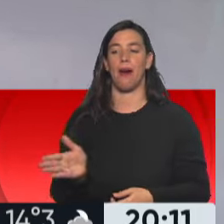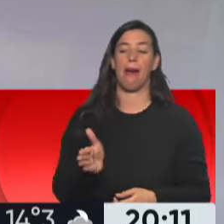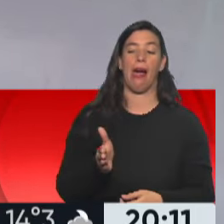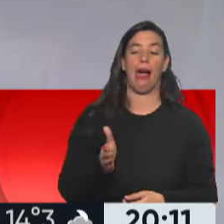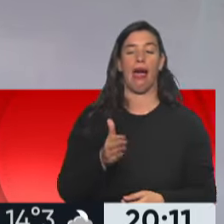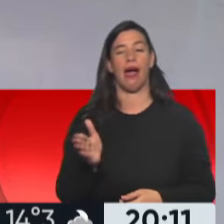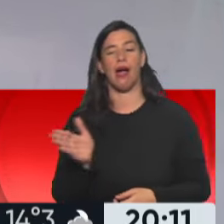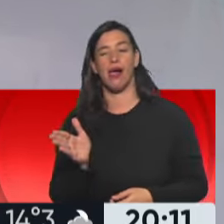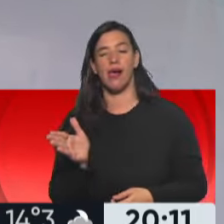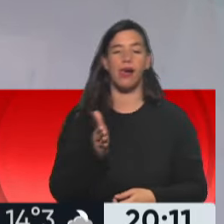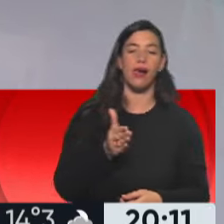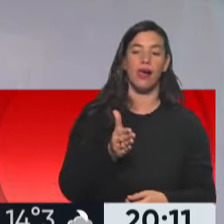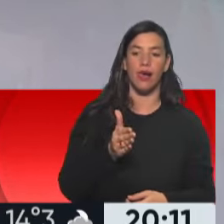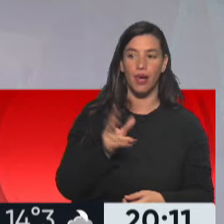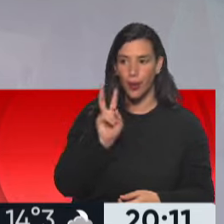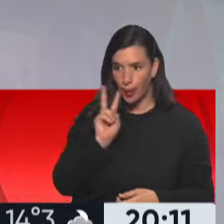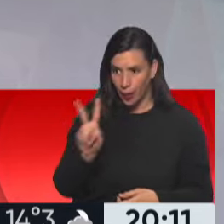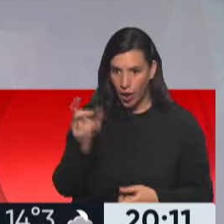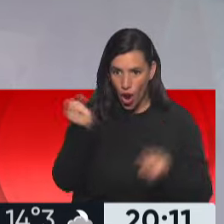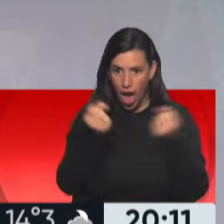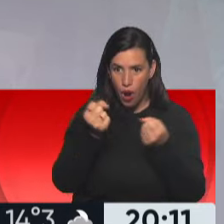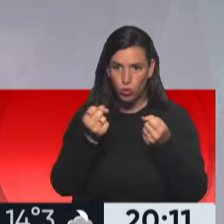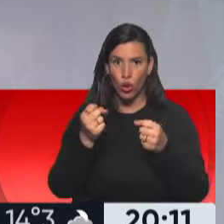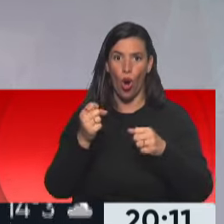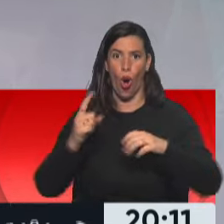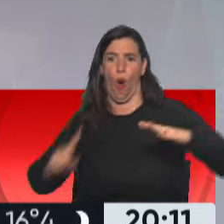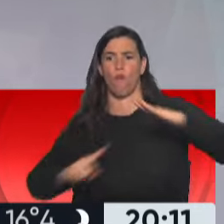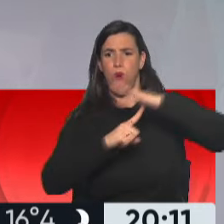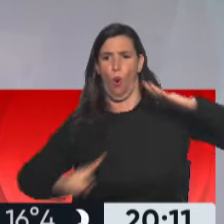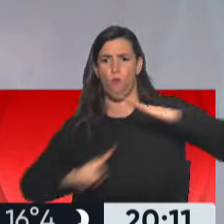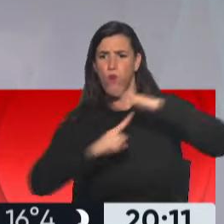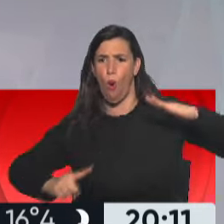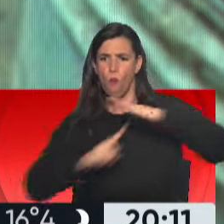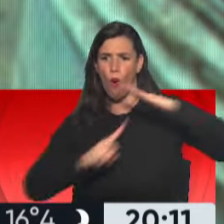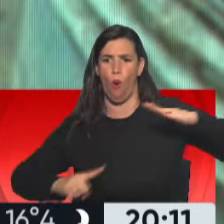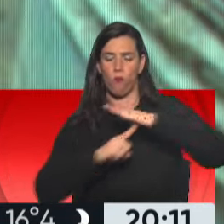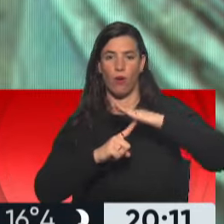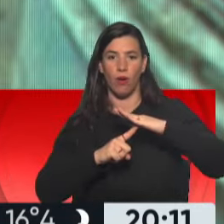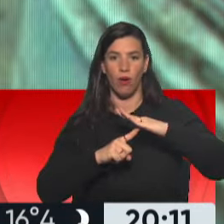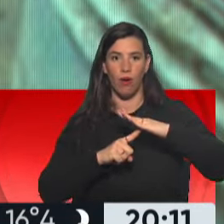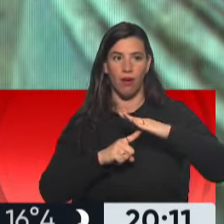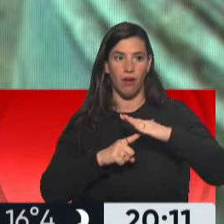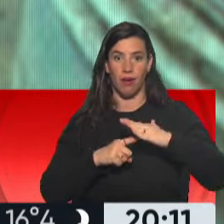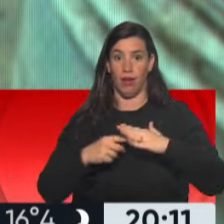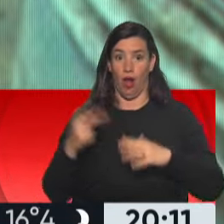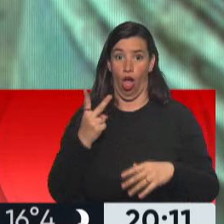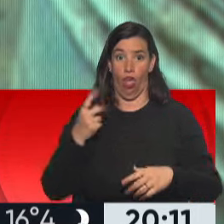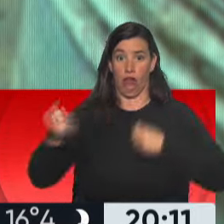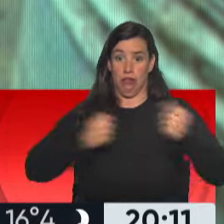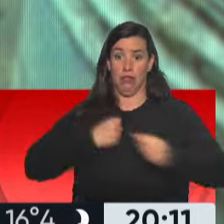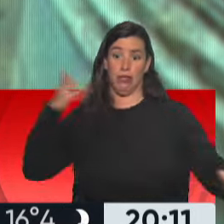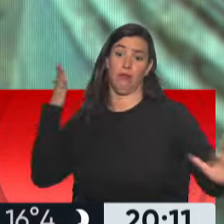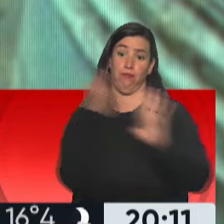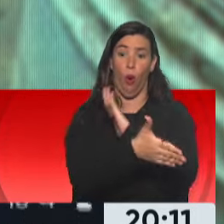le pegaba al auto claro, el repartidor no sabía cómo y el taparlo, tipo decía, che, me están pegando el auto, claro, me están pegando el auto. Salieron corriendo. Y avisaron. Se escaparon. Le